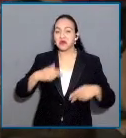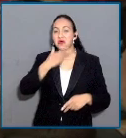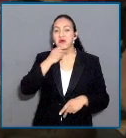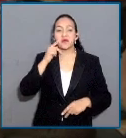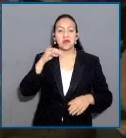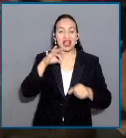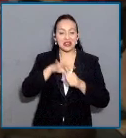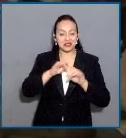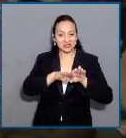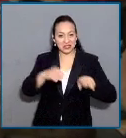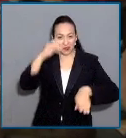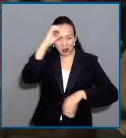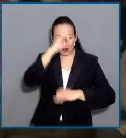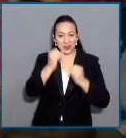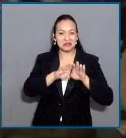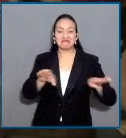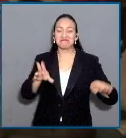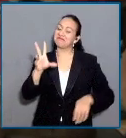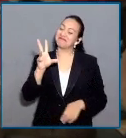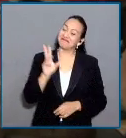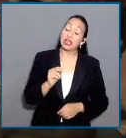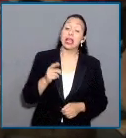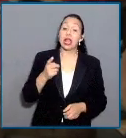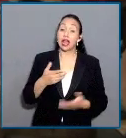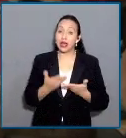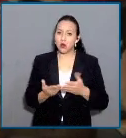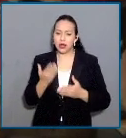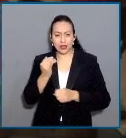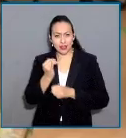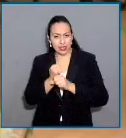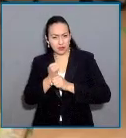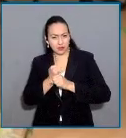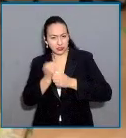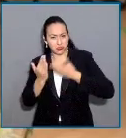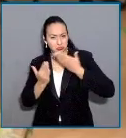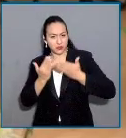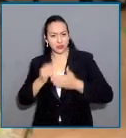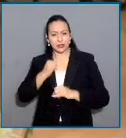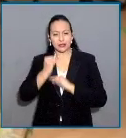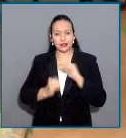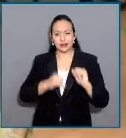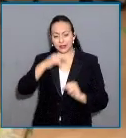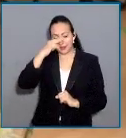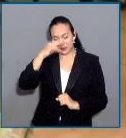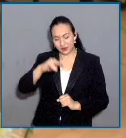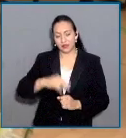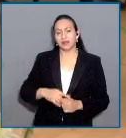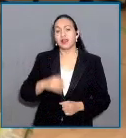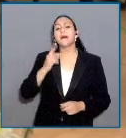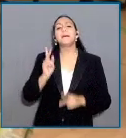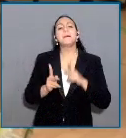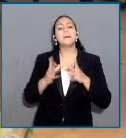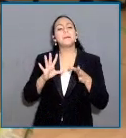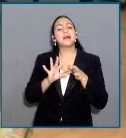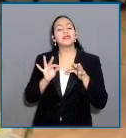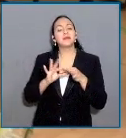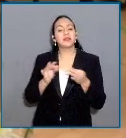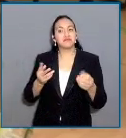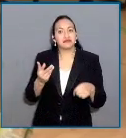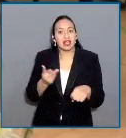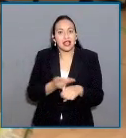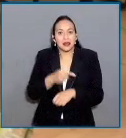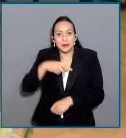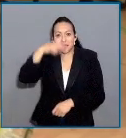Somoano, directora del Centro de Estudios Internacionales del Colegio de México, durante el conversatorio sobre el estado de la democracia en el mundo